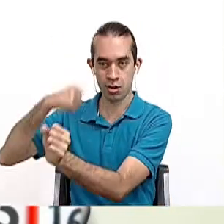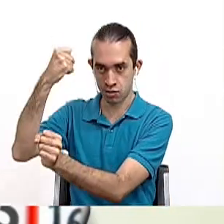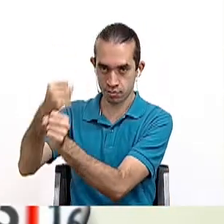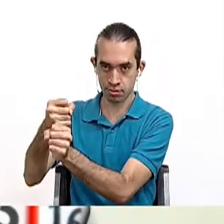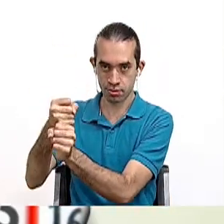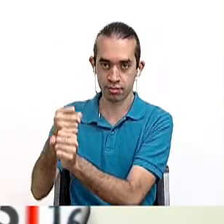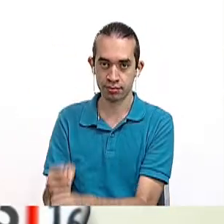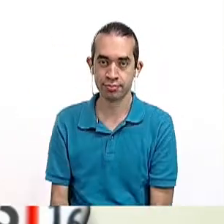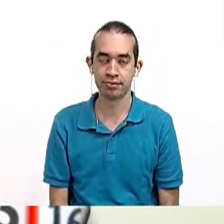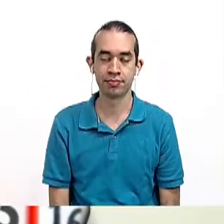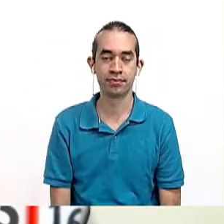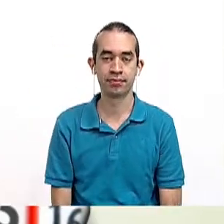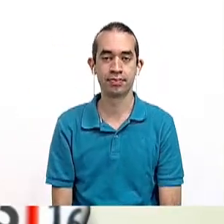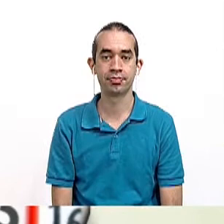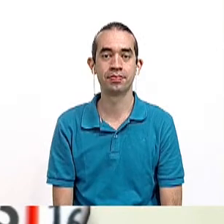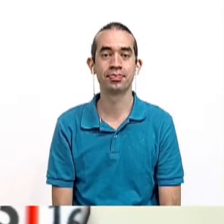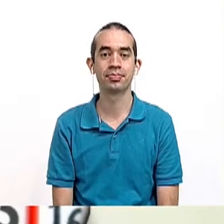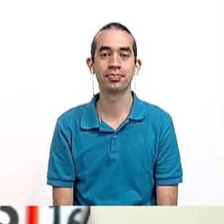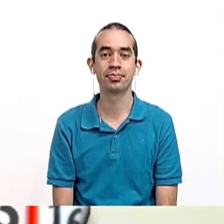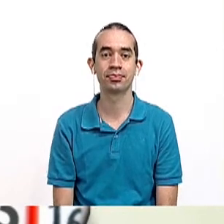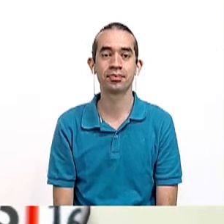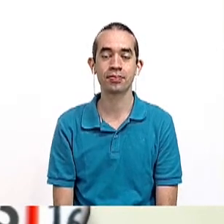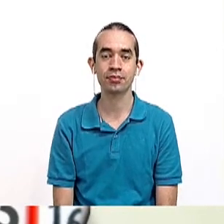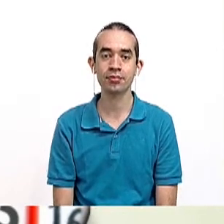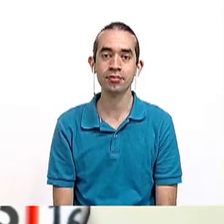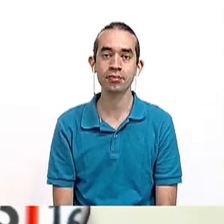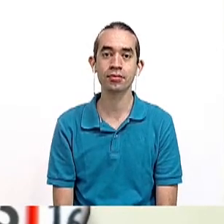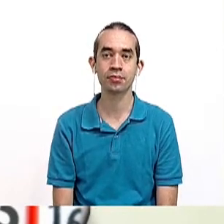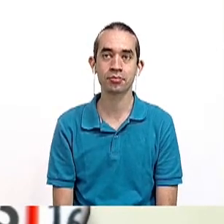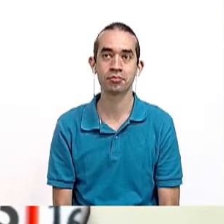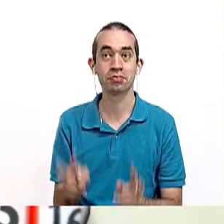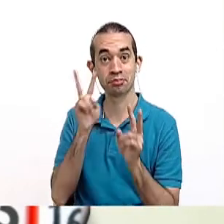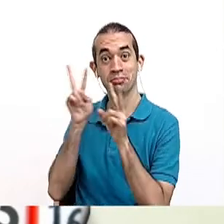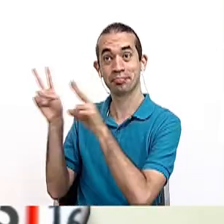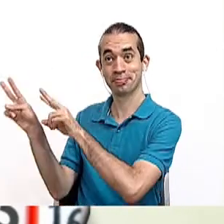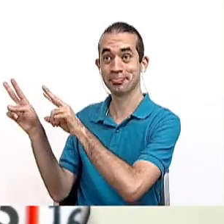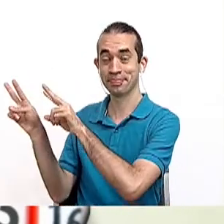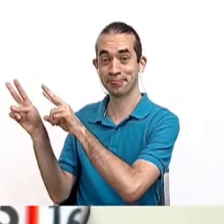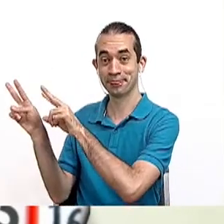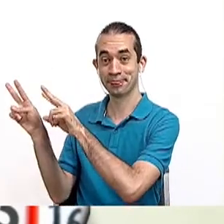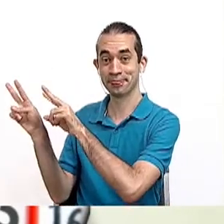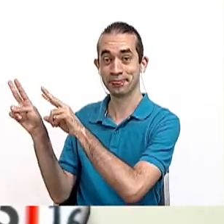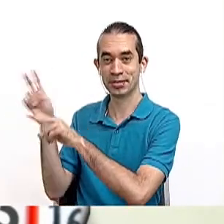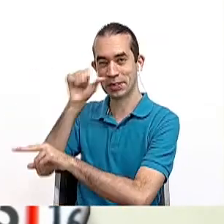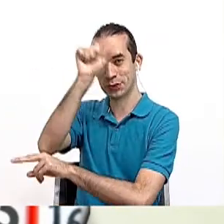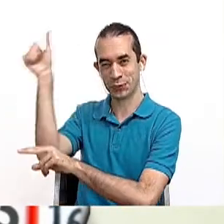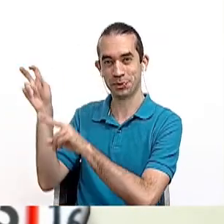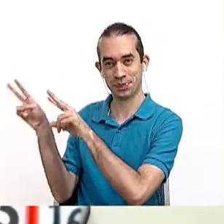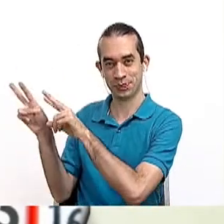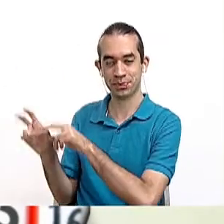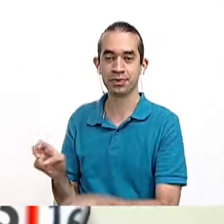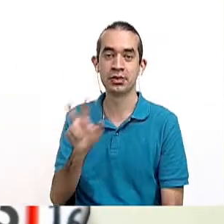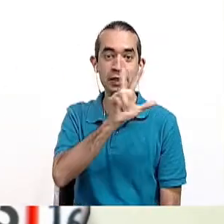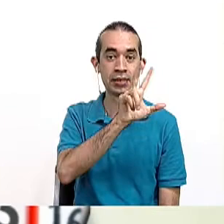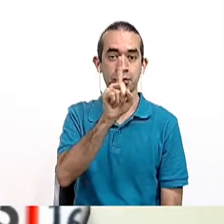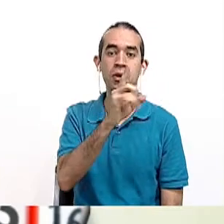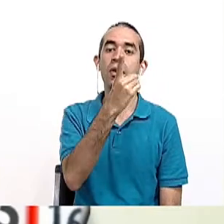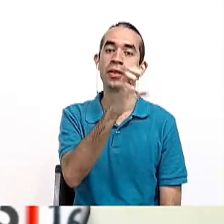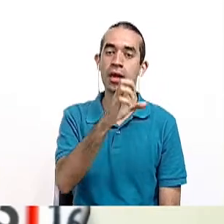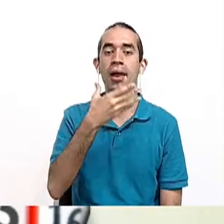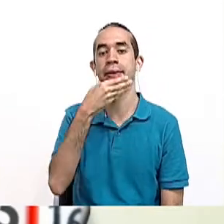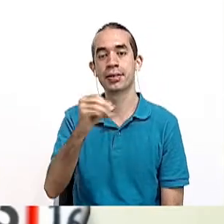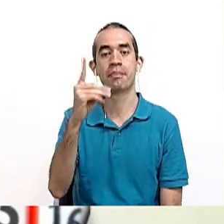la preposición de, tal y como se muestra en el ejemplo. 31 de diciembre